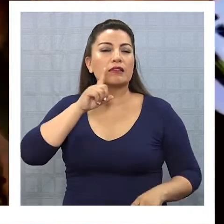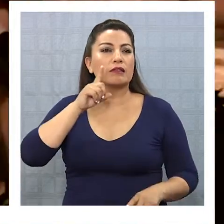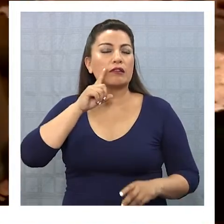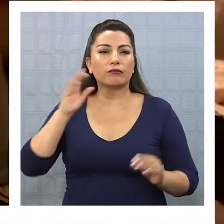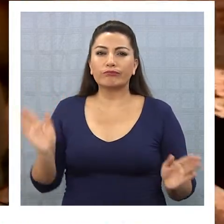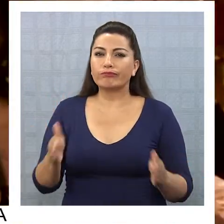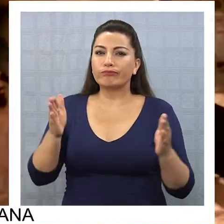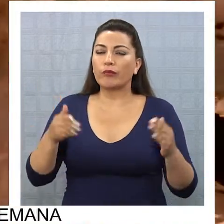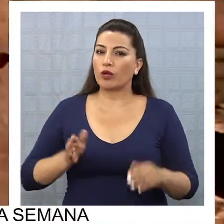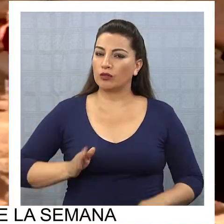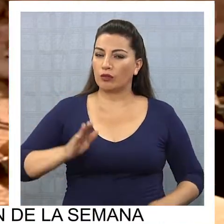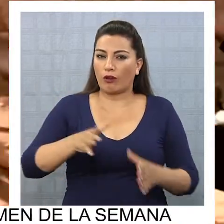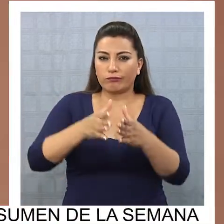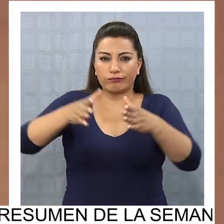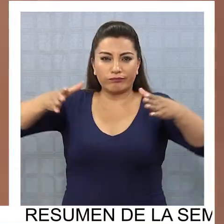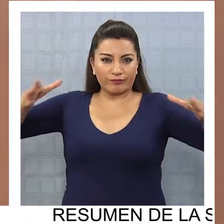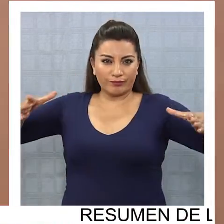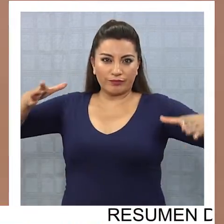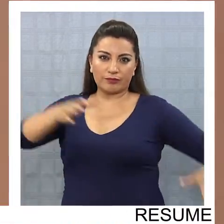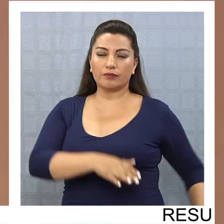potencial de seguir creciendo.